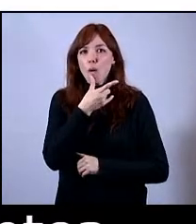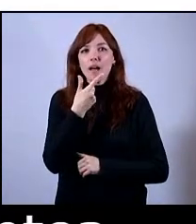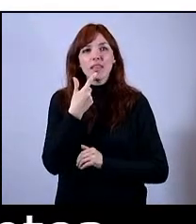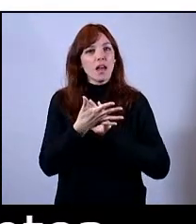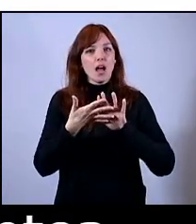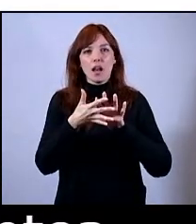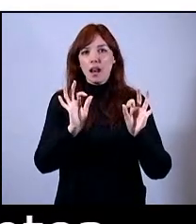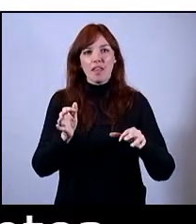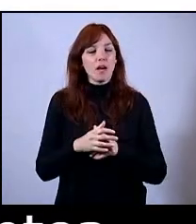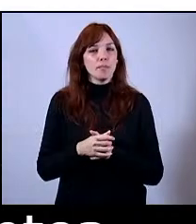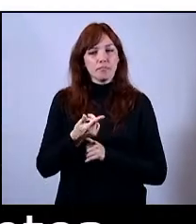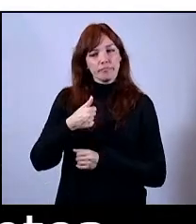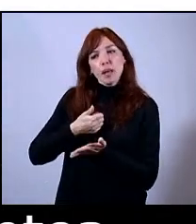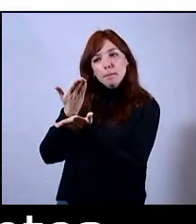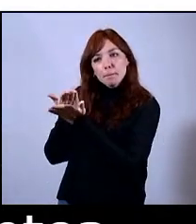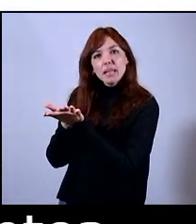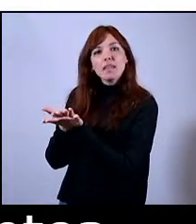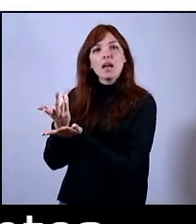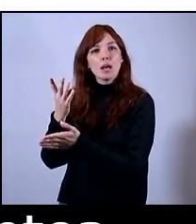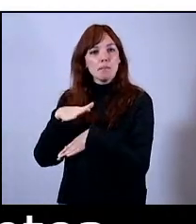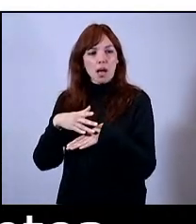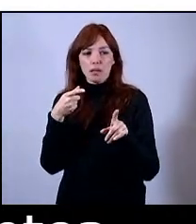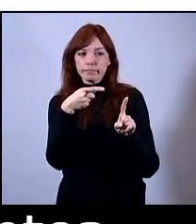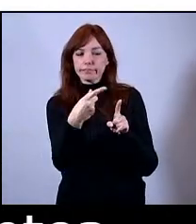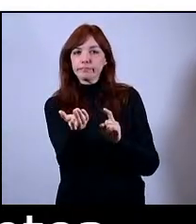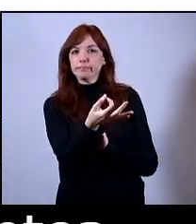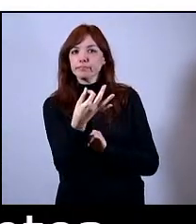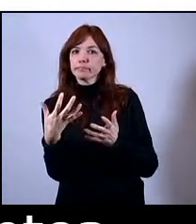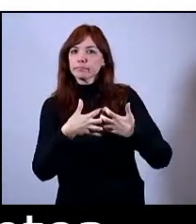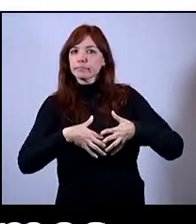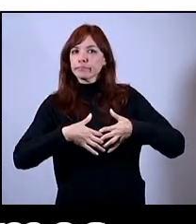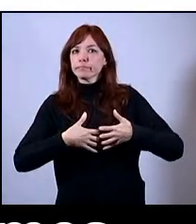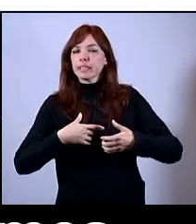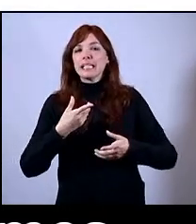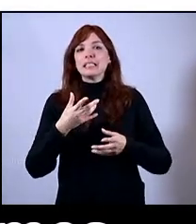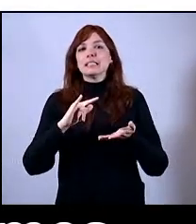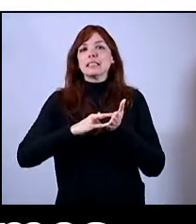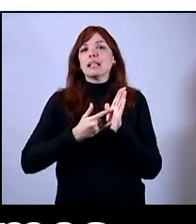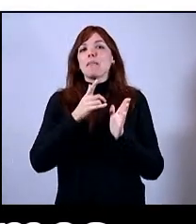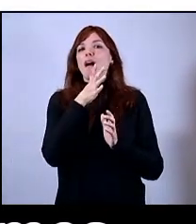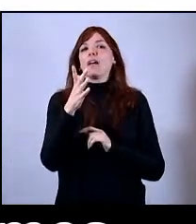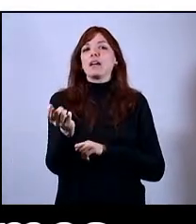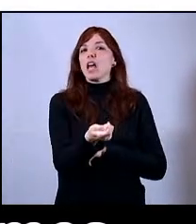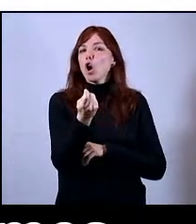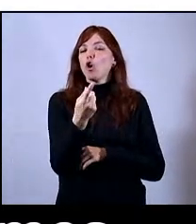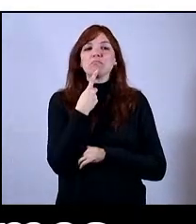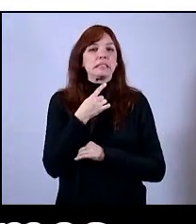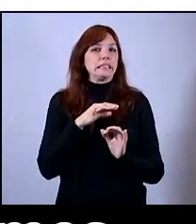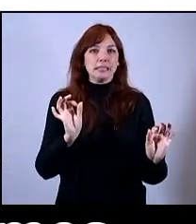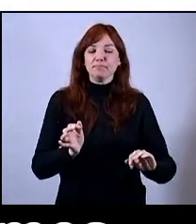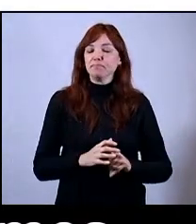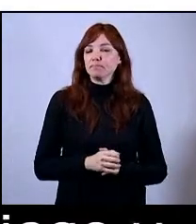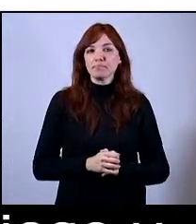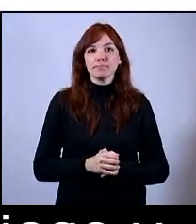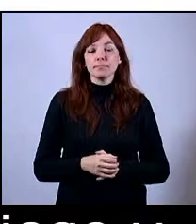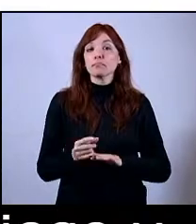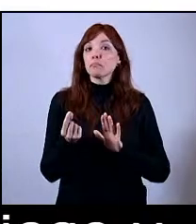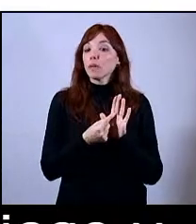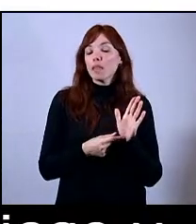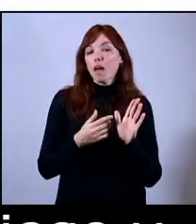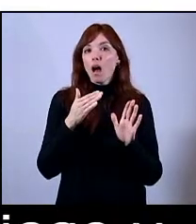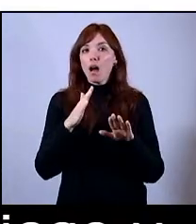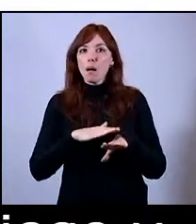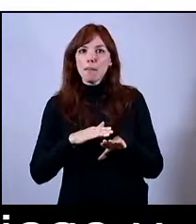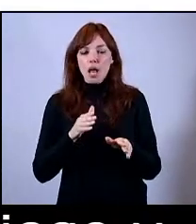hemos solicitado para mejorar la eficiencia de los sistemas de riego y para plantear medidas para paliar los ciclos